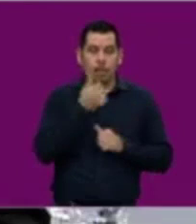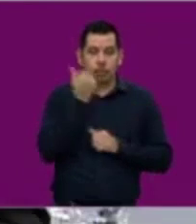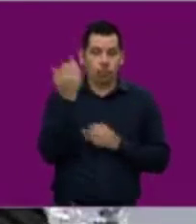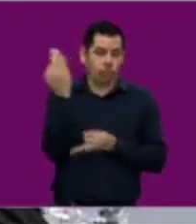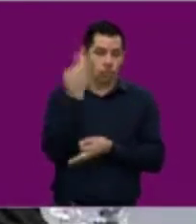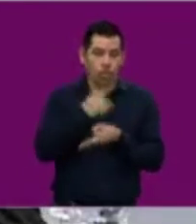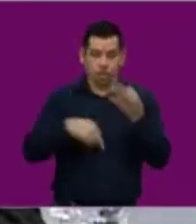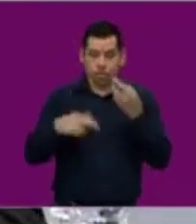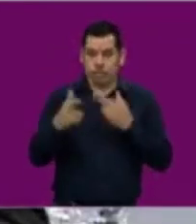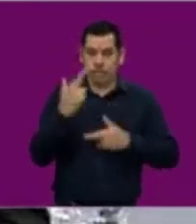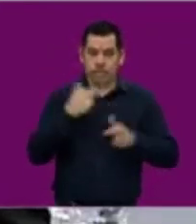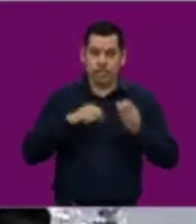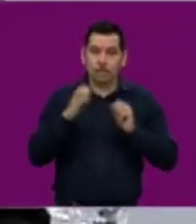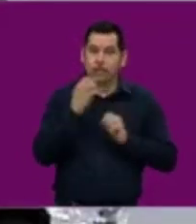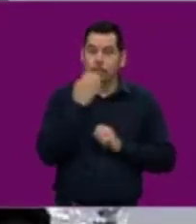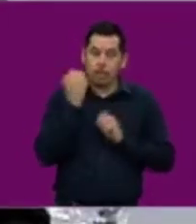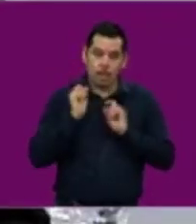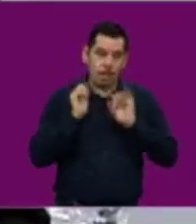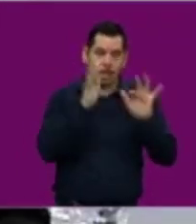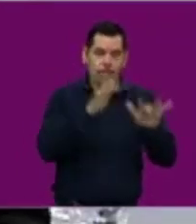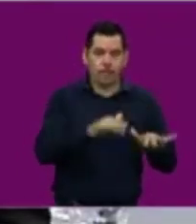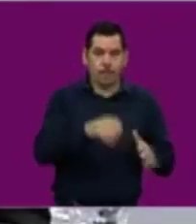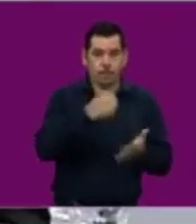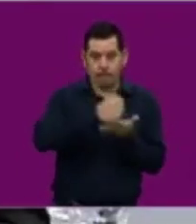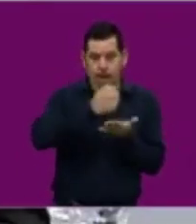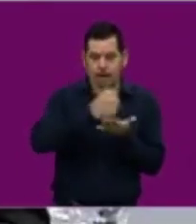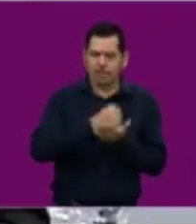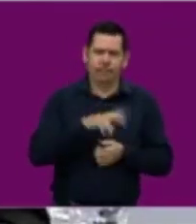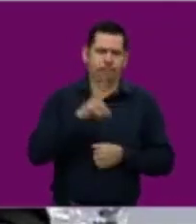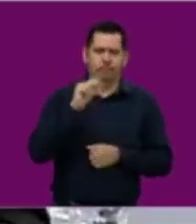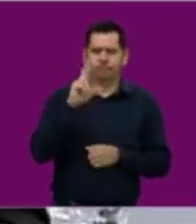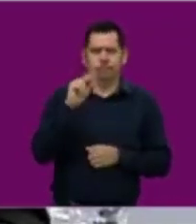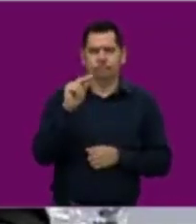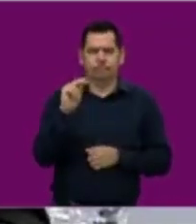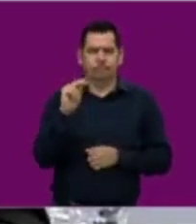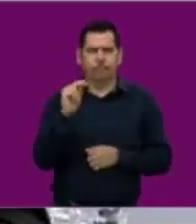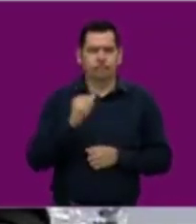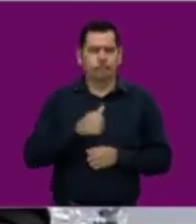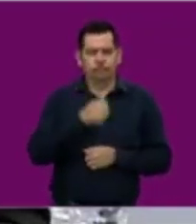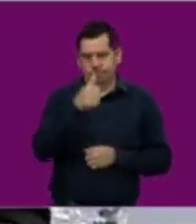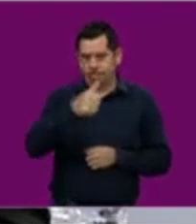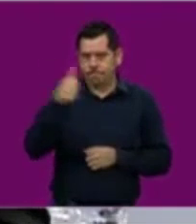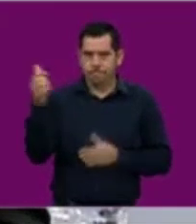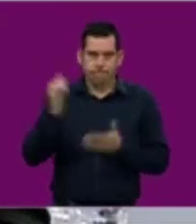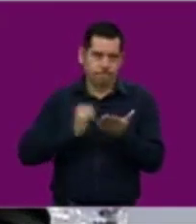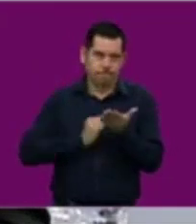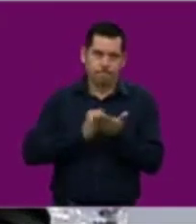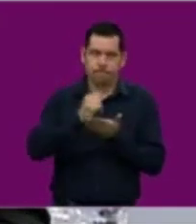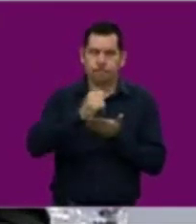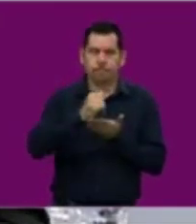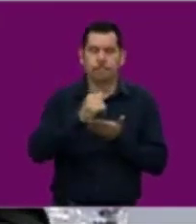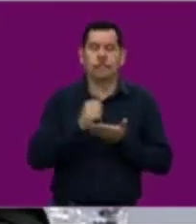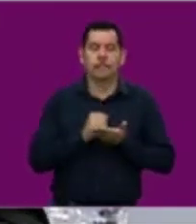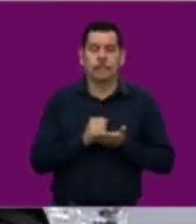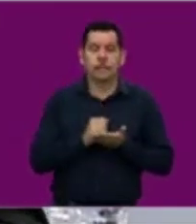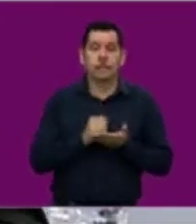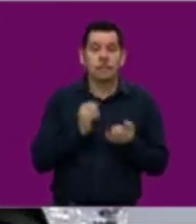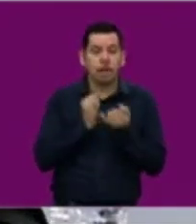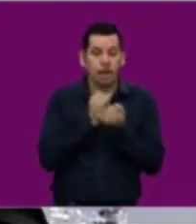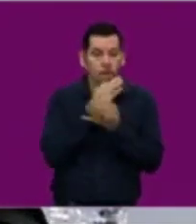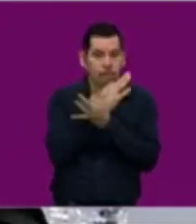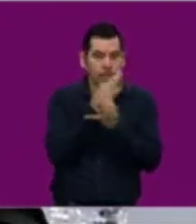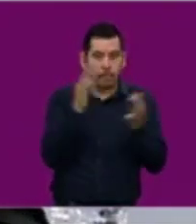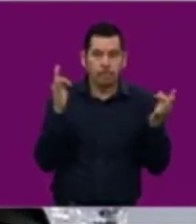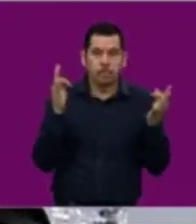por otra parte se informa que ninguna circunstancia será obligatoria la compra